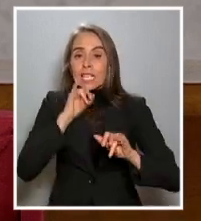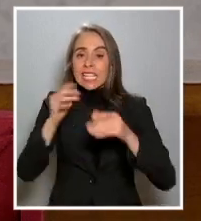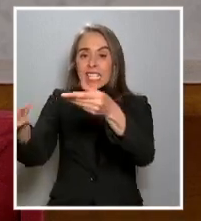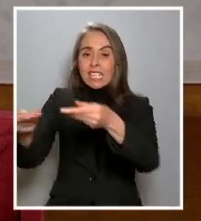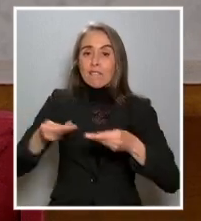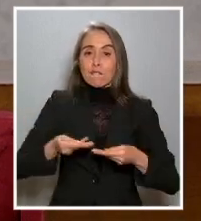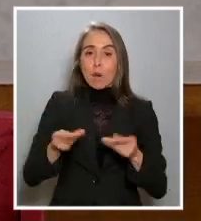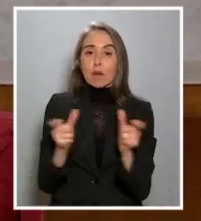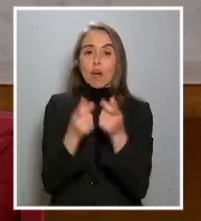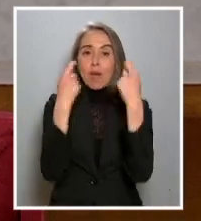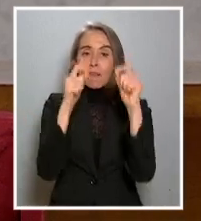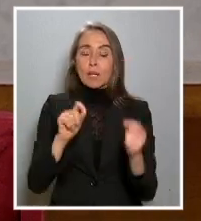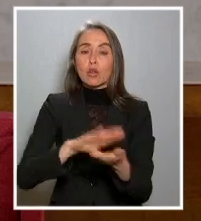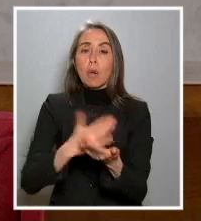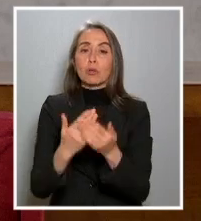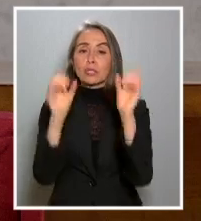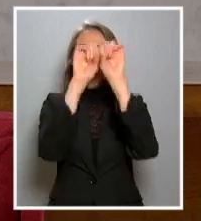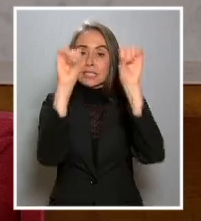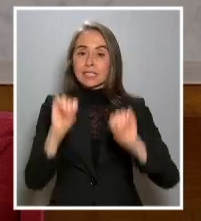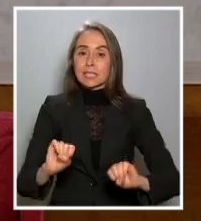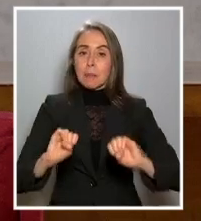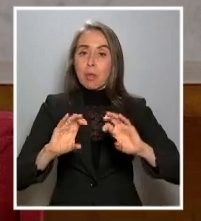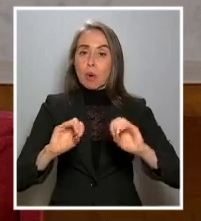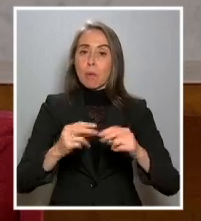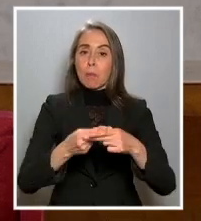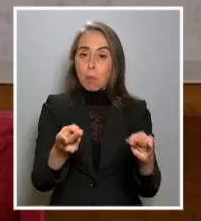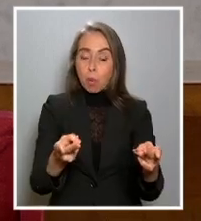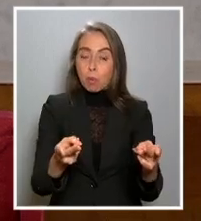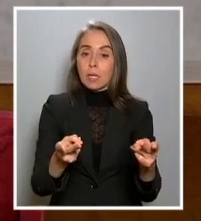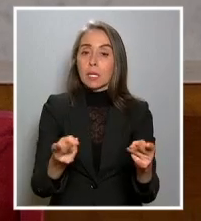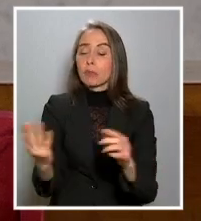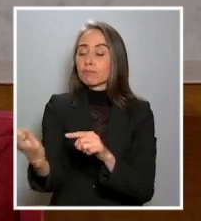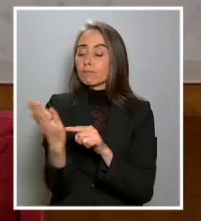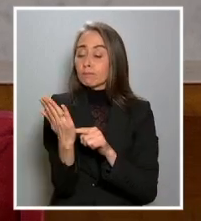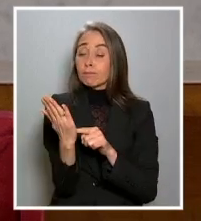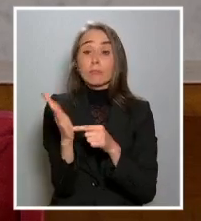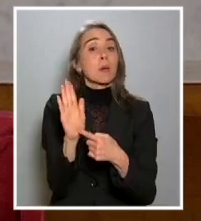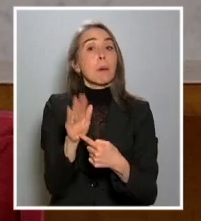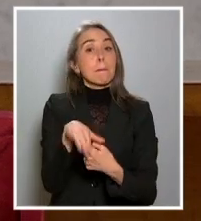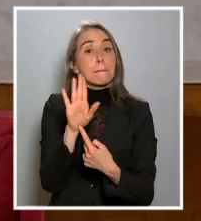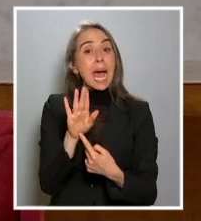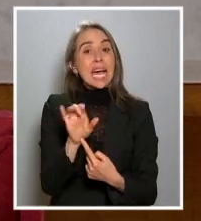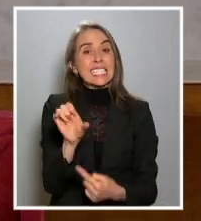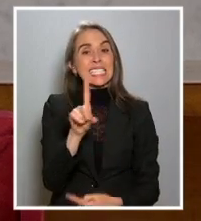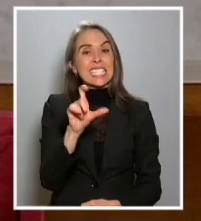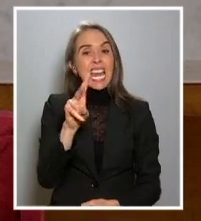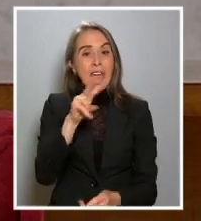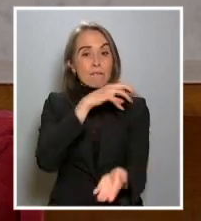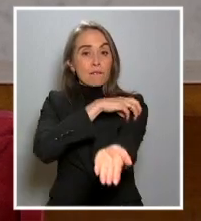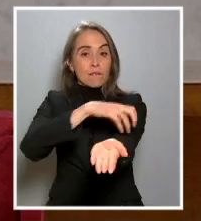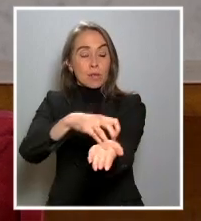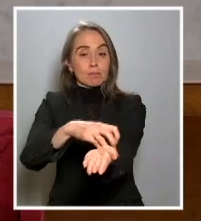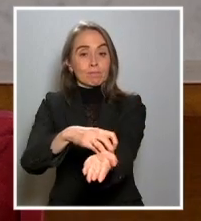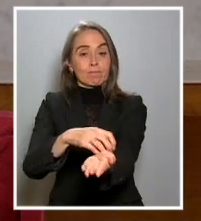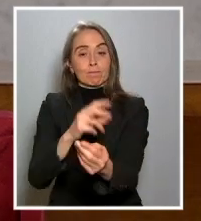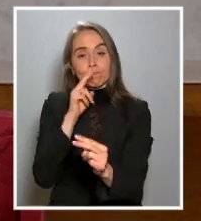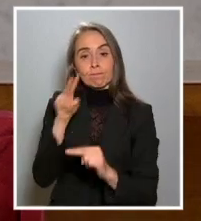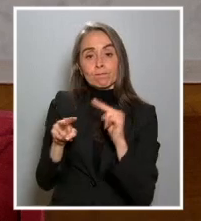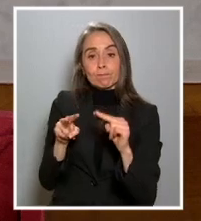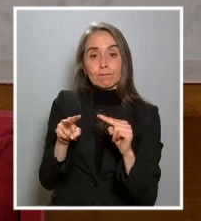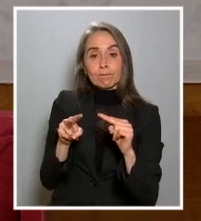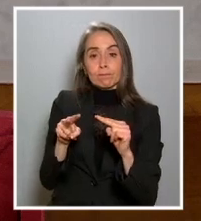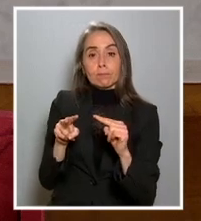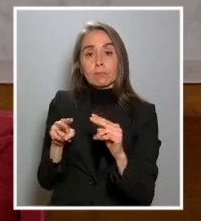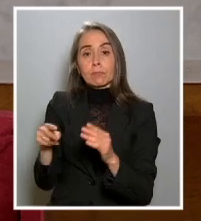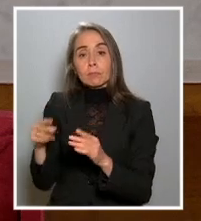Consejo de Evaluación del Sistema de Educación Pública, la mayoría de los SLEP muestran señales de ir en la